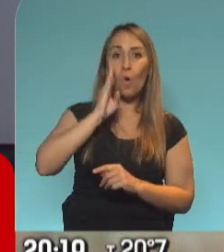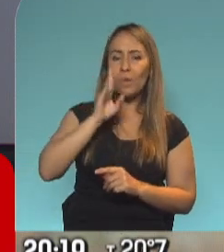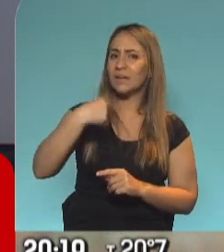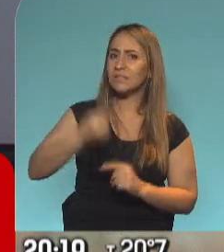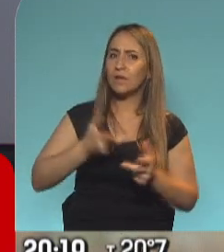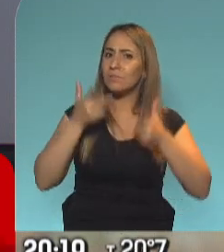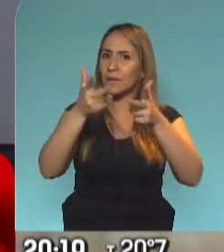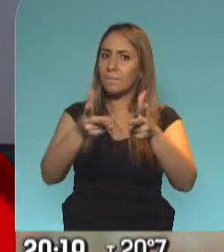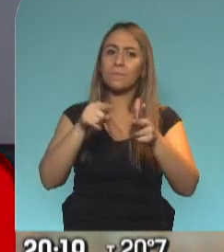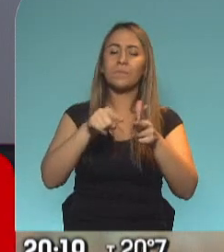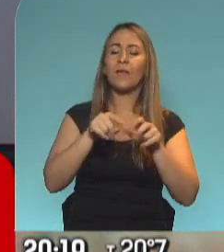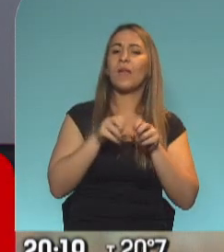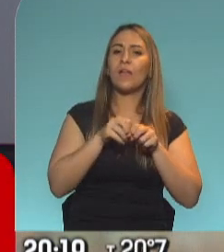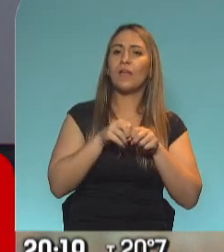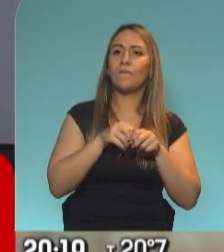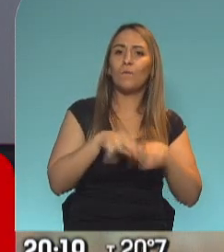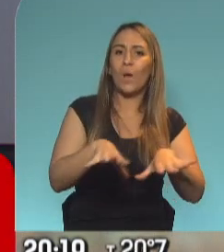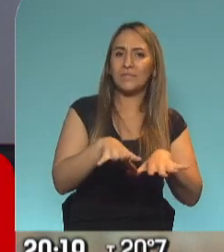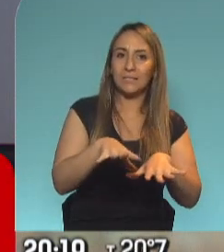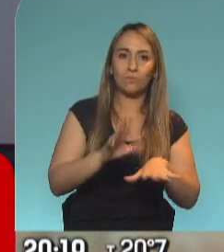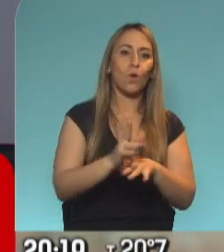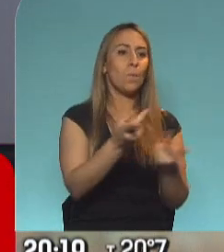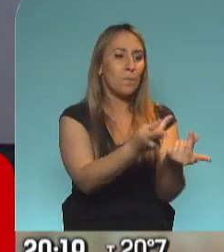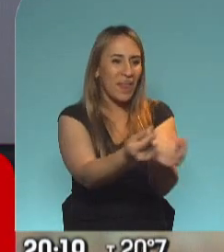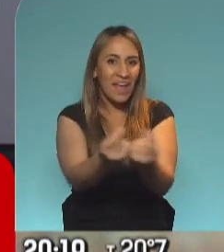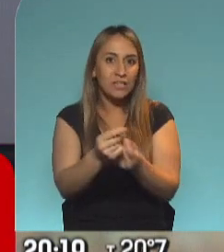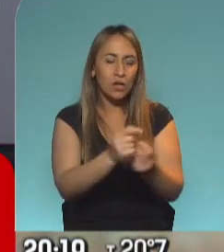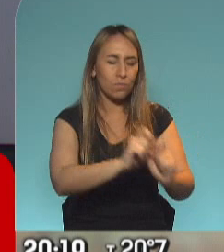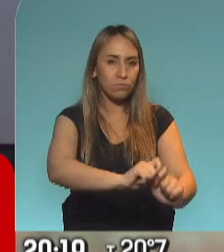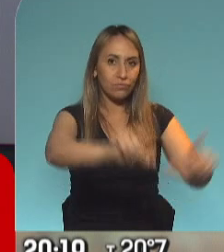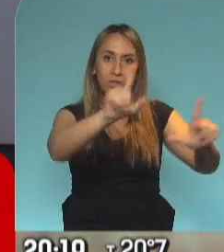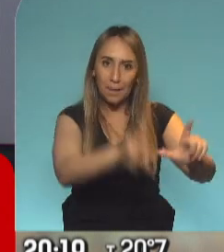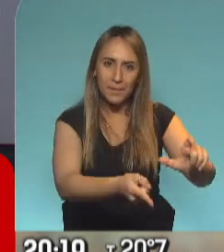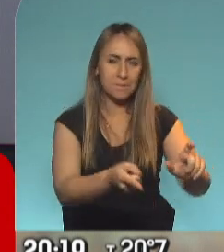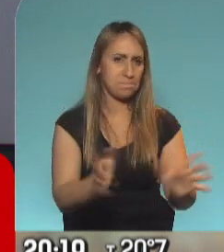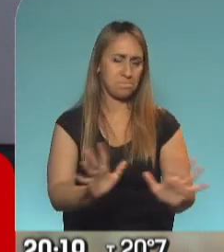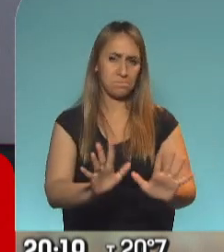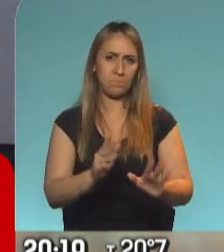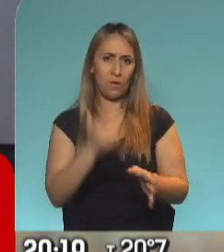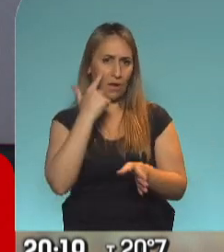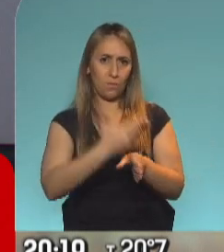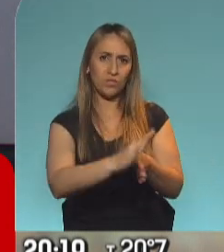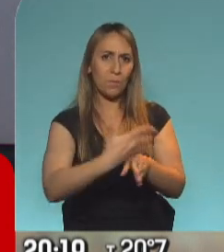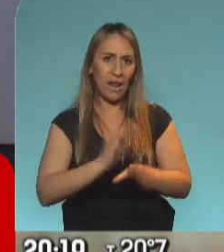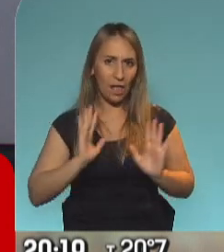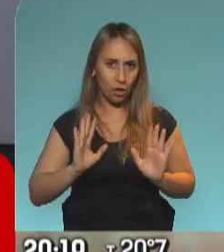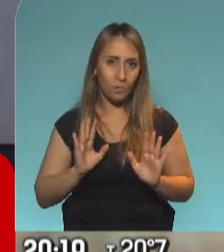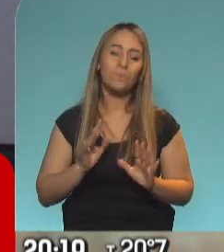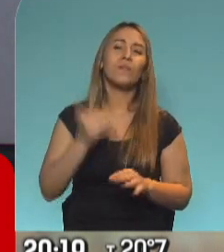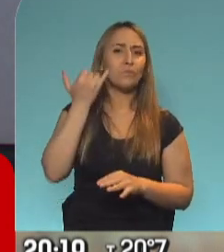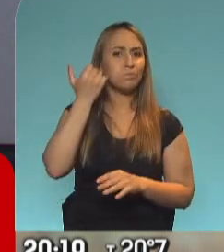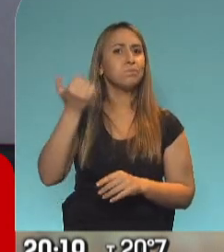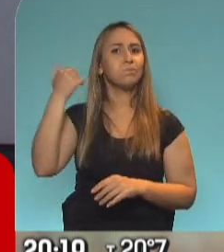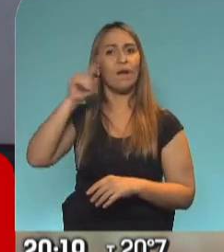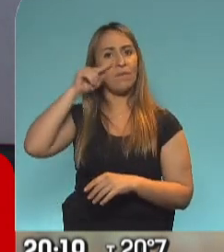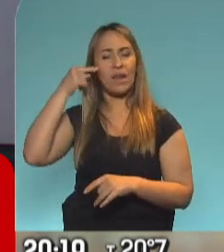no debe influir en la vida diaria, digamos. Y por otro lado, ya la contundencia con la cual ya se había referido Alberto Fernández de